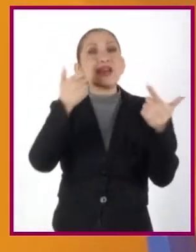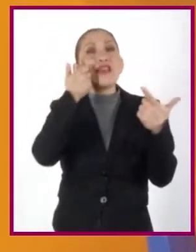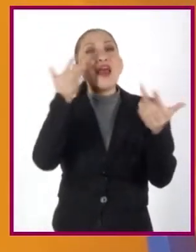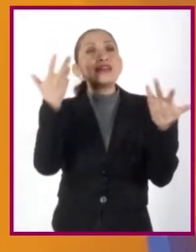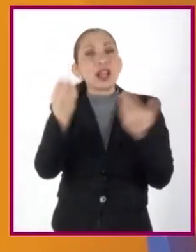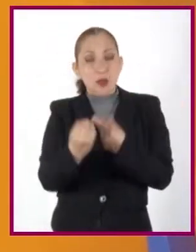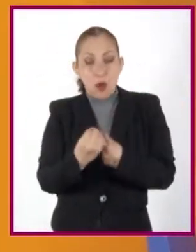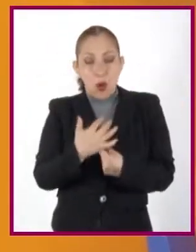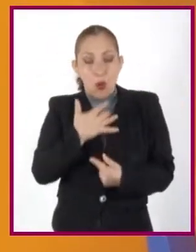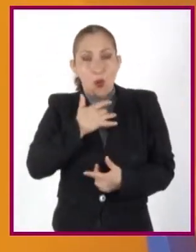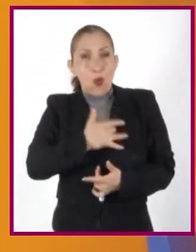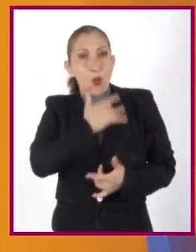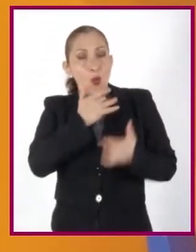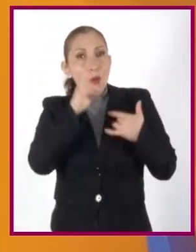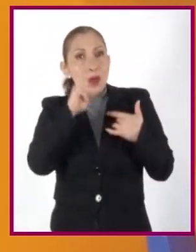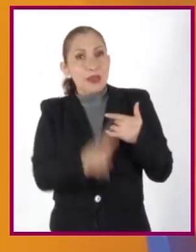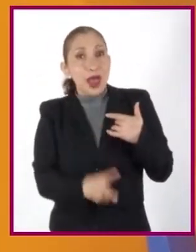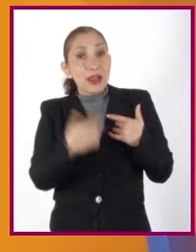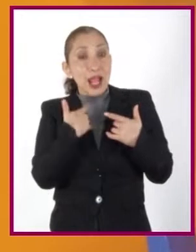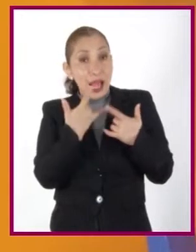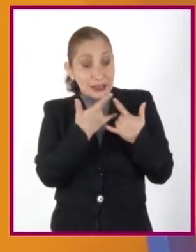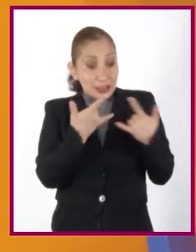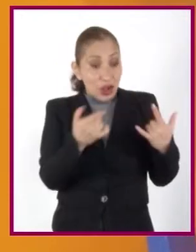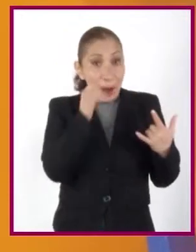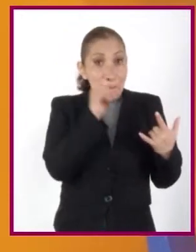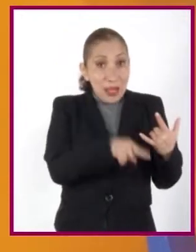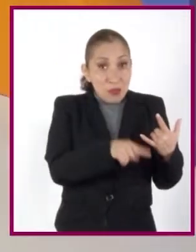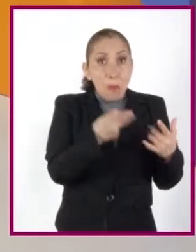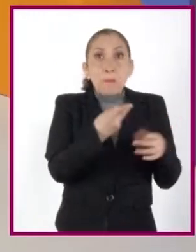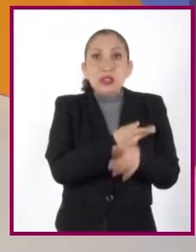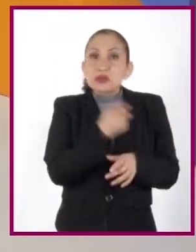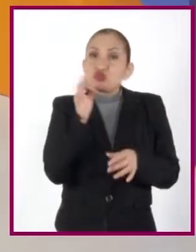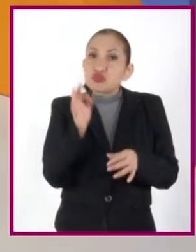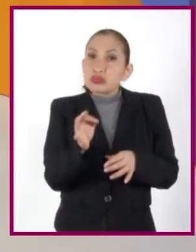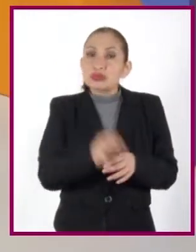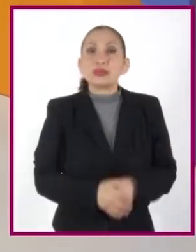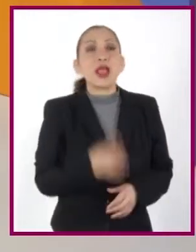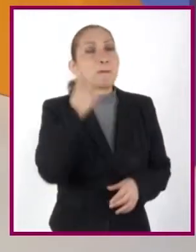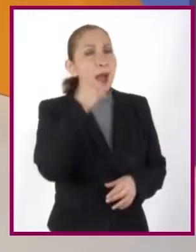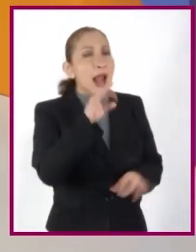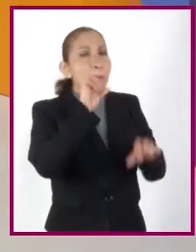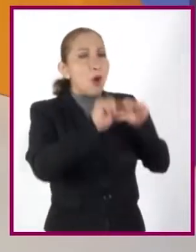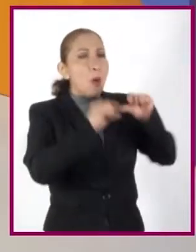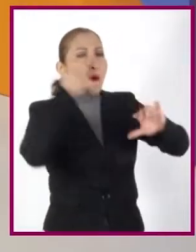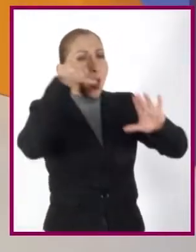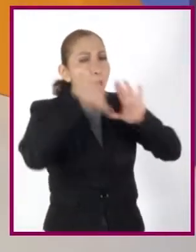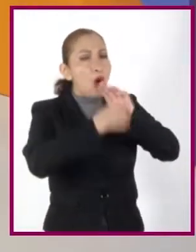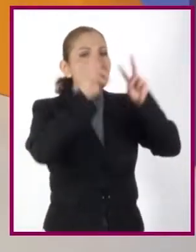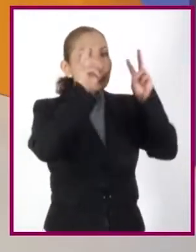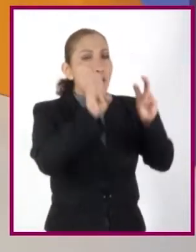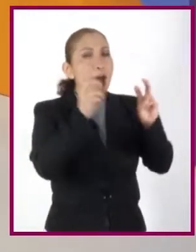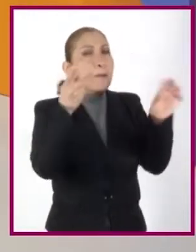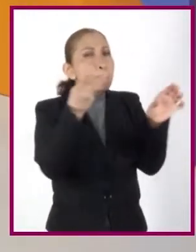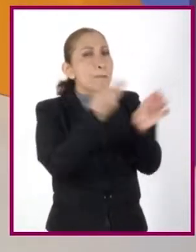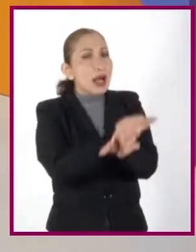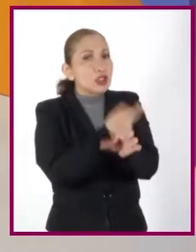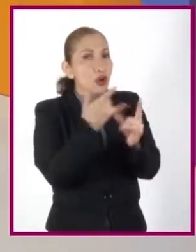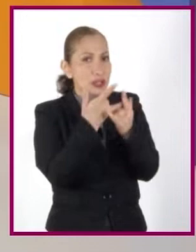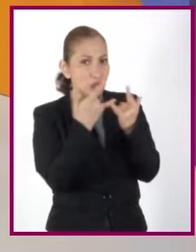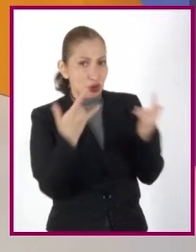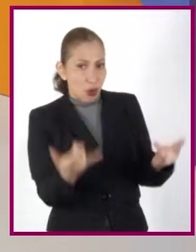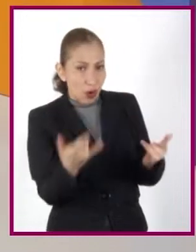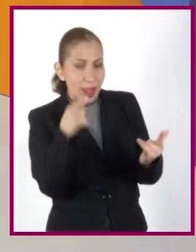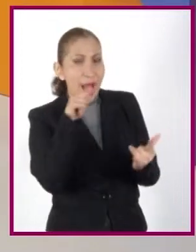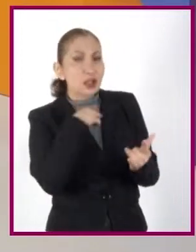generar una sensación de verdad, de que los sucesos narrados en verdad que ocurrieron. Para irnos adentrando en el tema de los acontecimientos